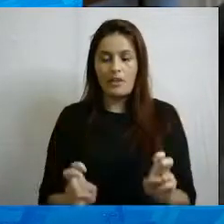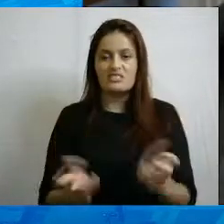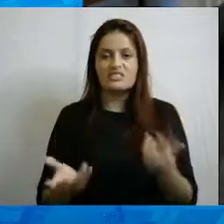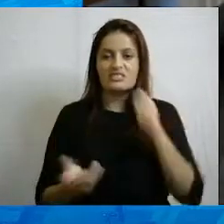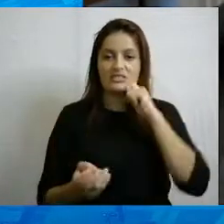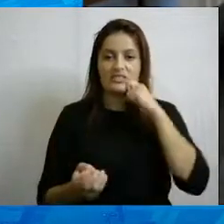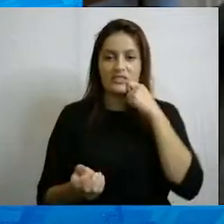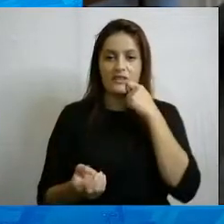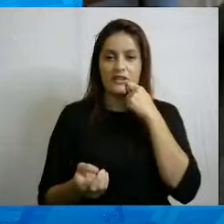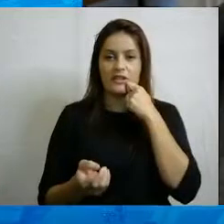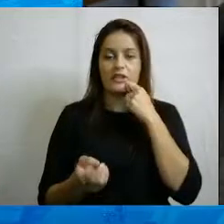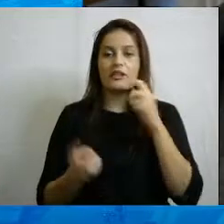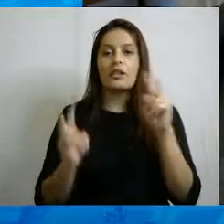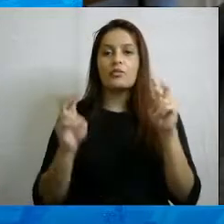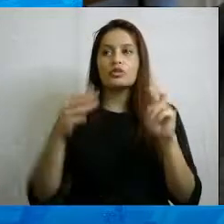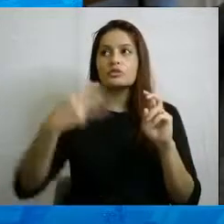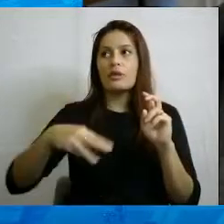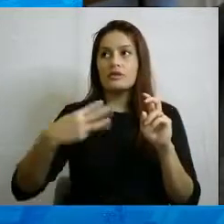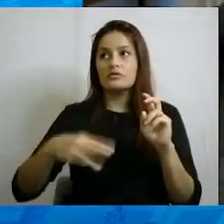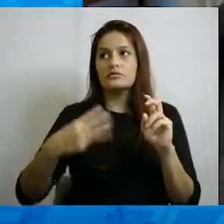el quehacer municipal.